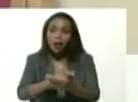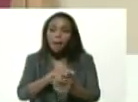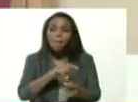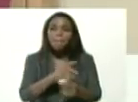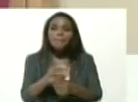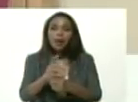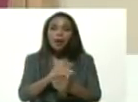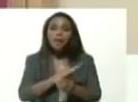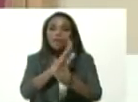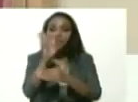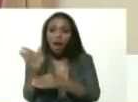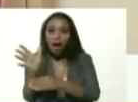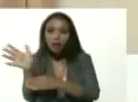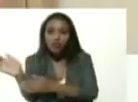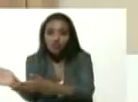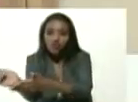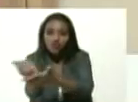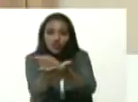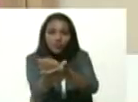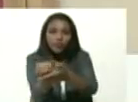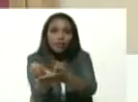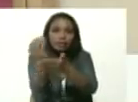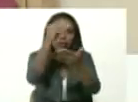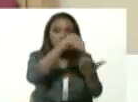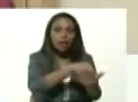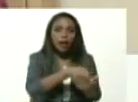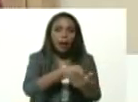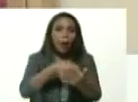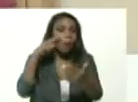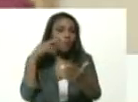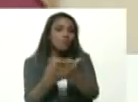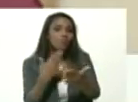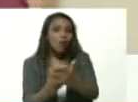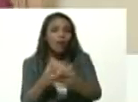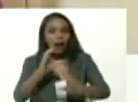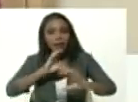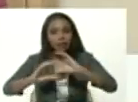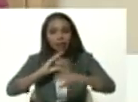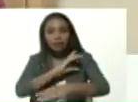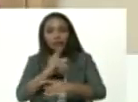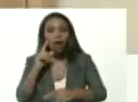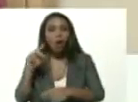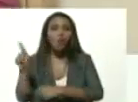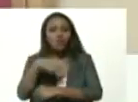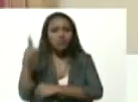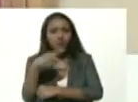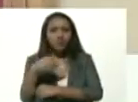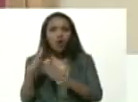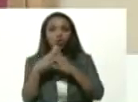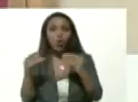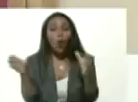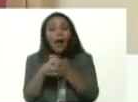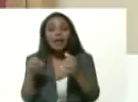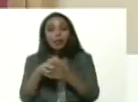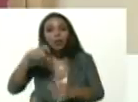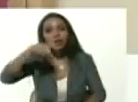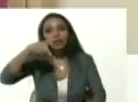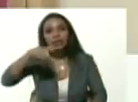trae, va, recoge y trae. Pruebas clínicas, medicina, ventiladores, todos los equipos que